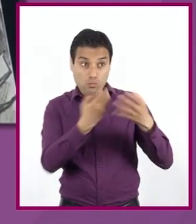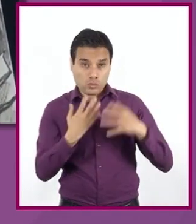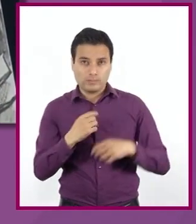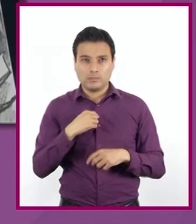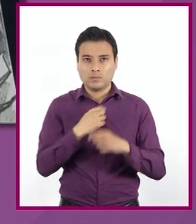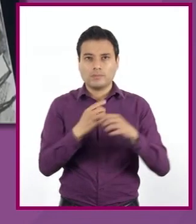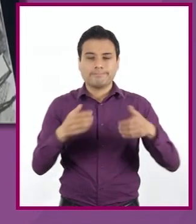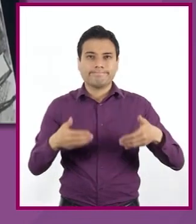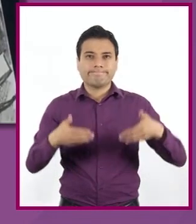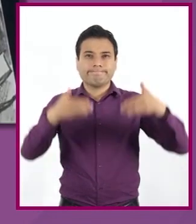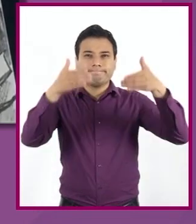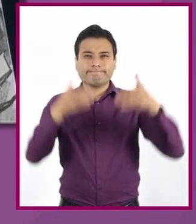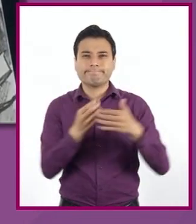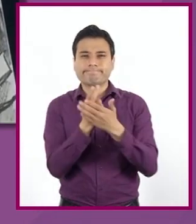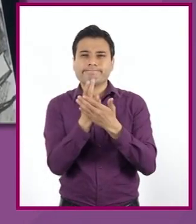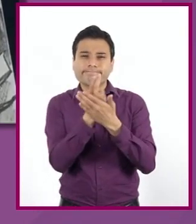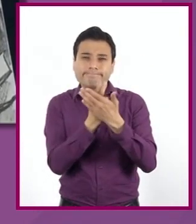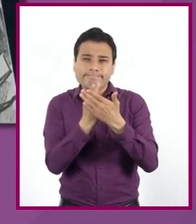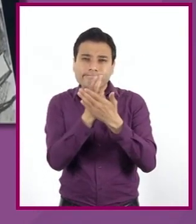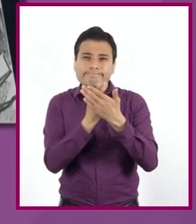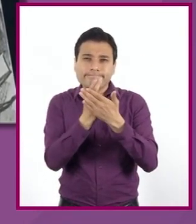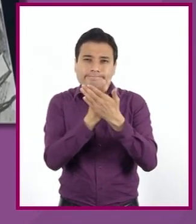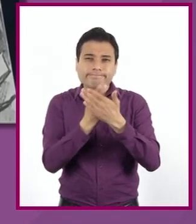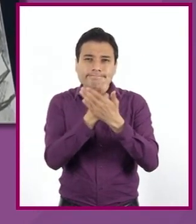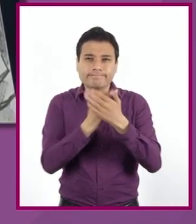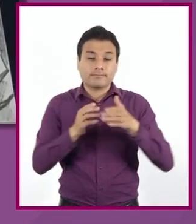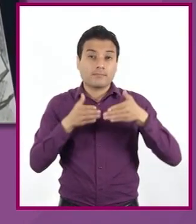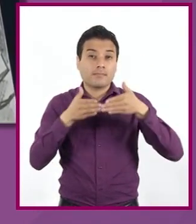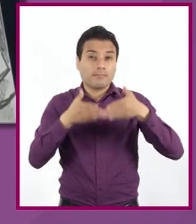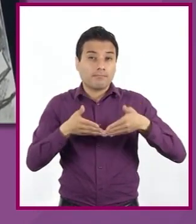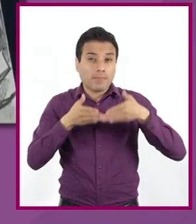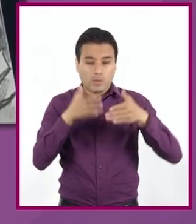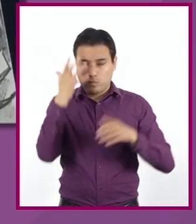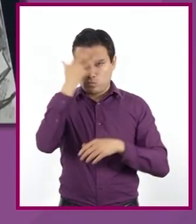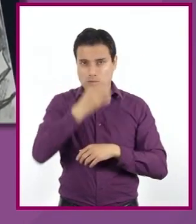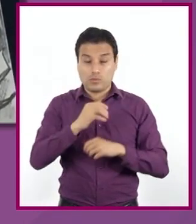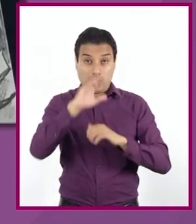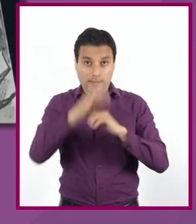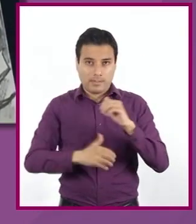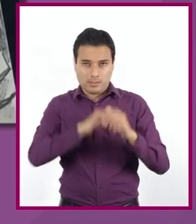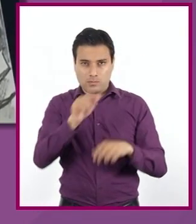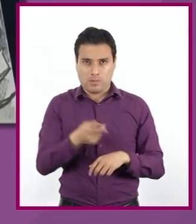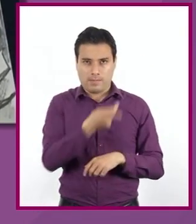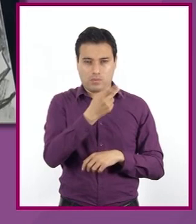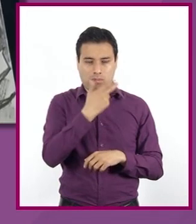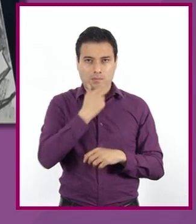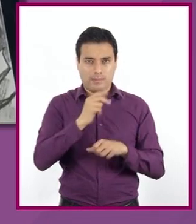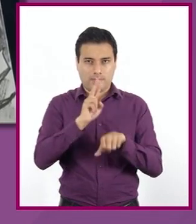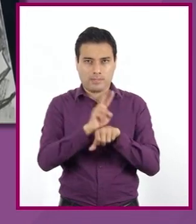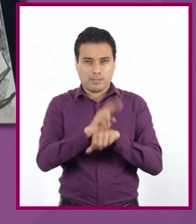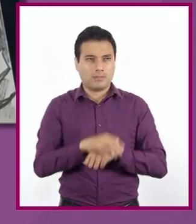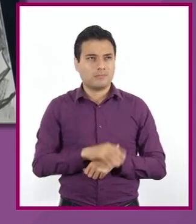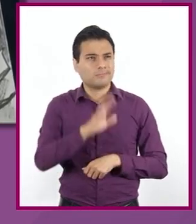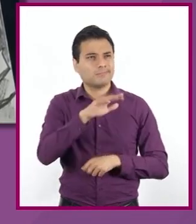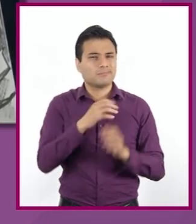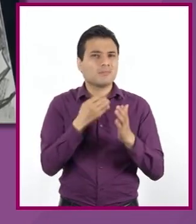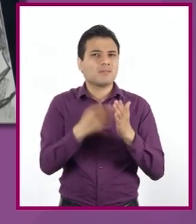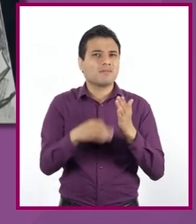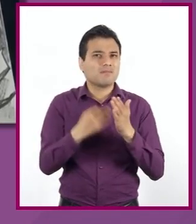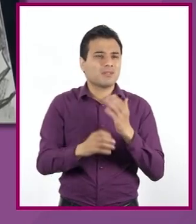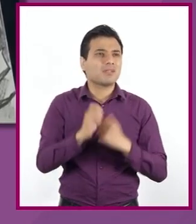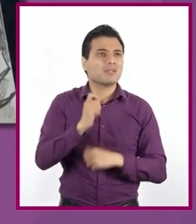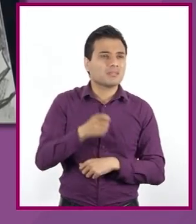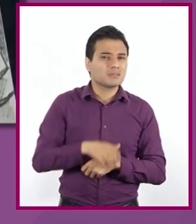dibujar un majestuoso barco. Al terminarlo, la mulata le pregunta al carcelero: ¿qué le hace falta a mi